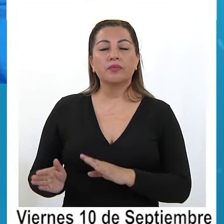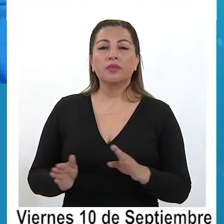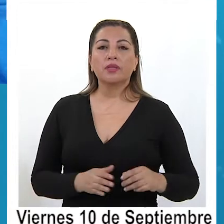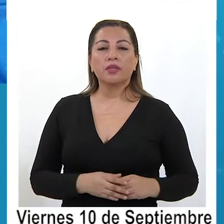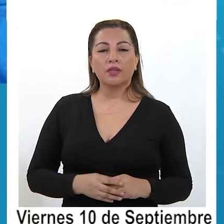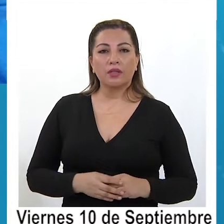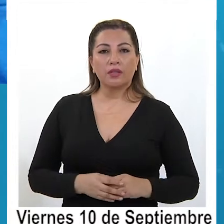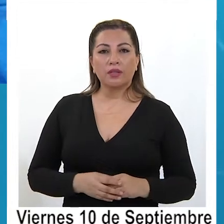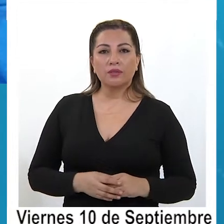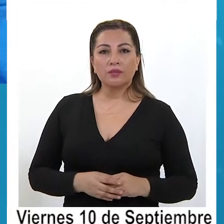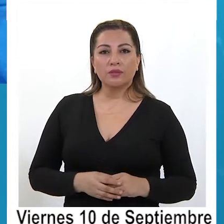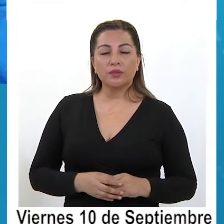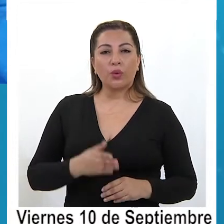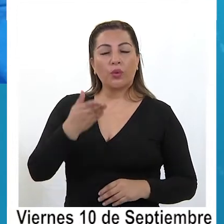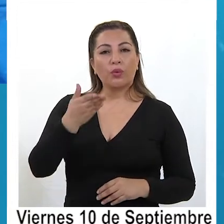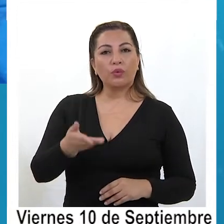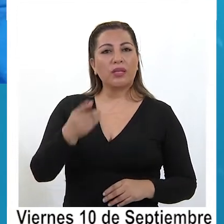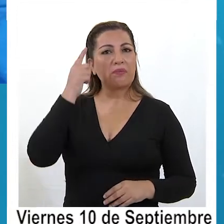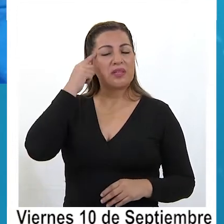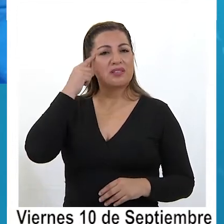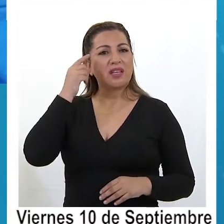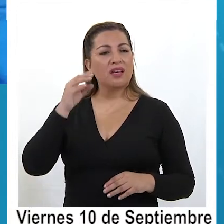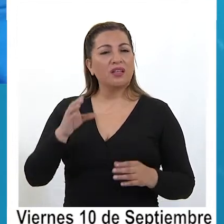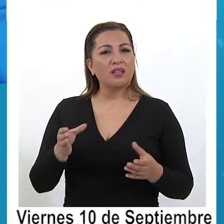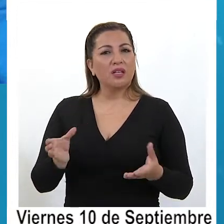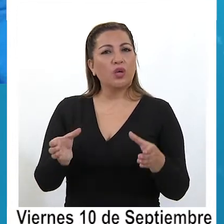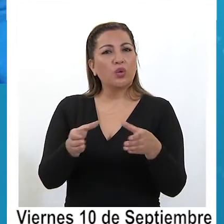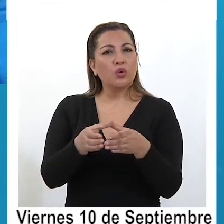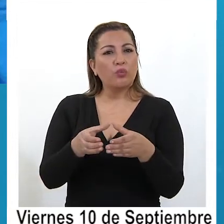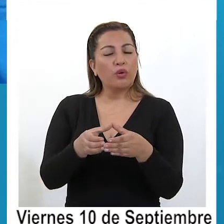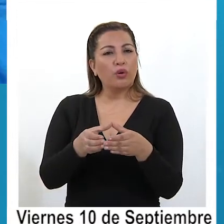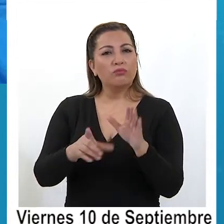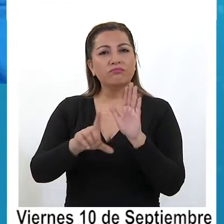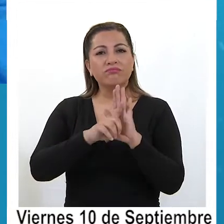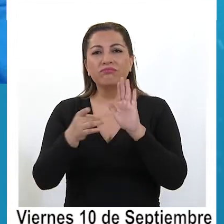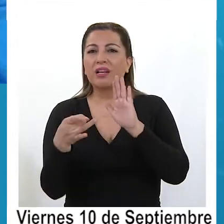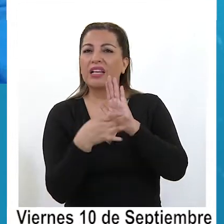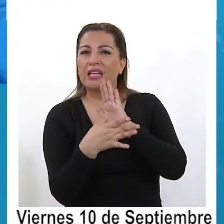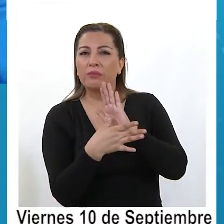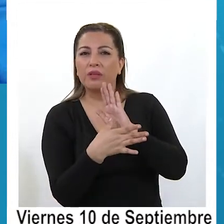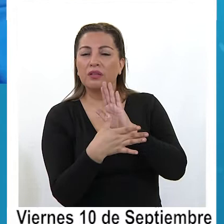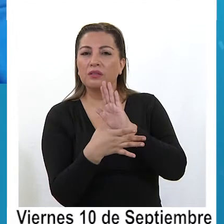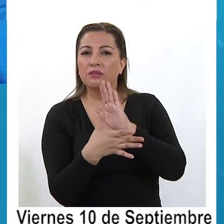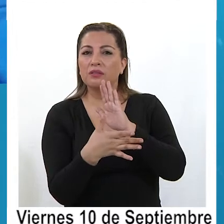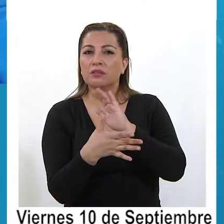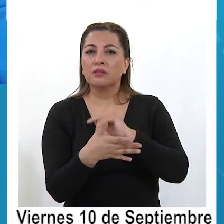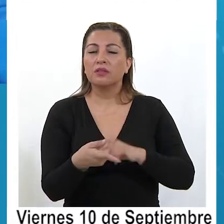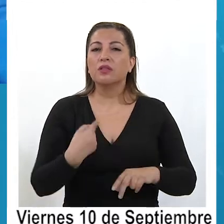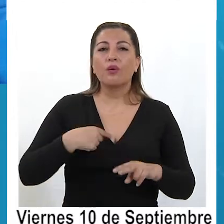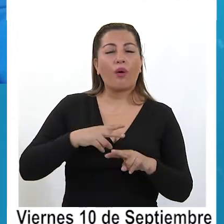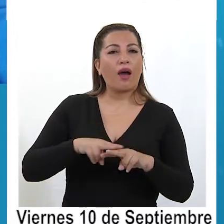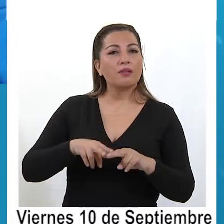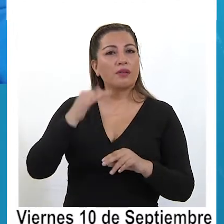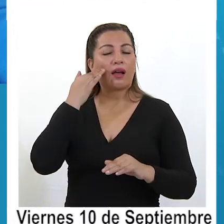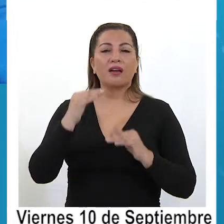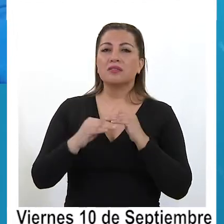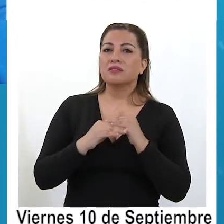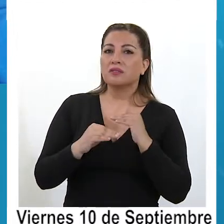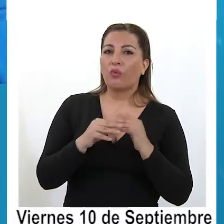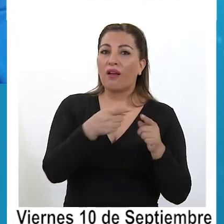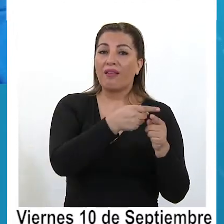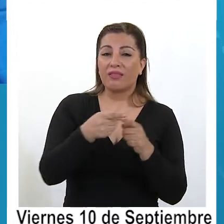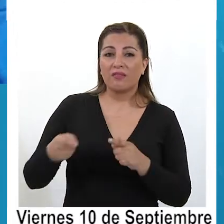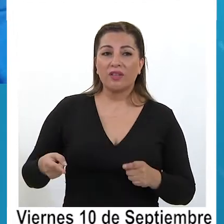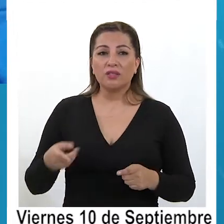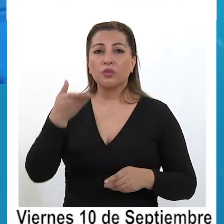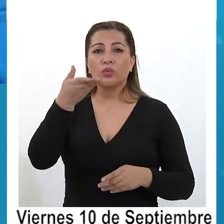Usted hablaba de organizaciones criminales. ¿Se ha catalogado ya cómo funcionan, operan muy similar? ¿Cuáles son las diferencias